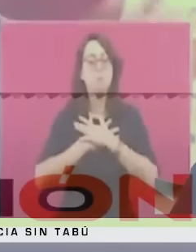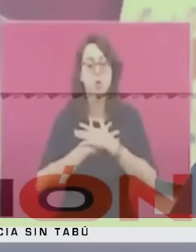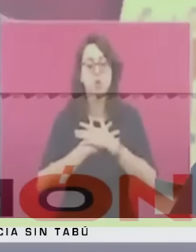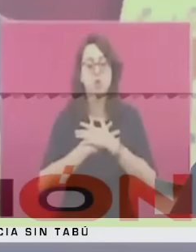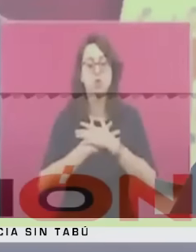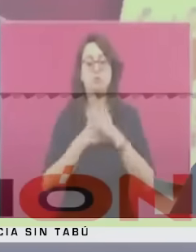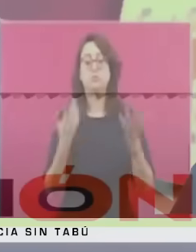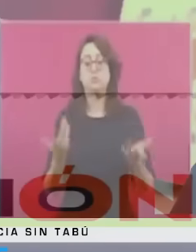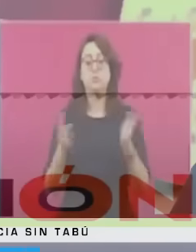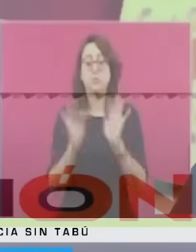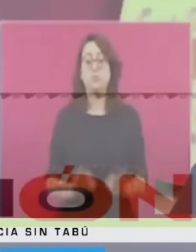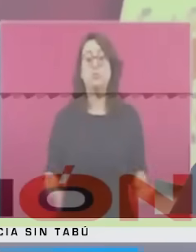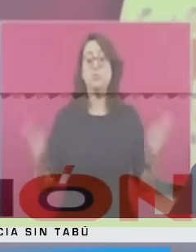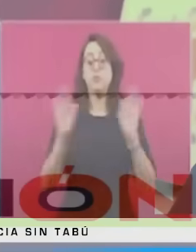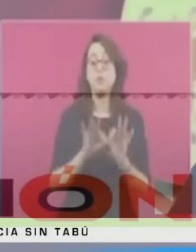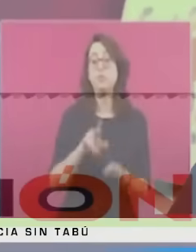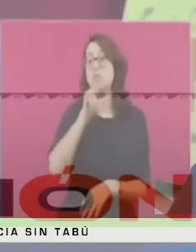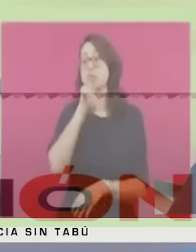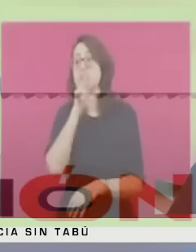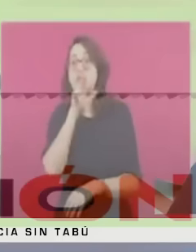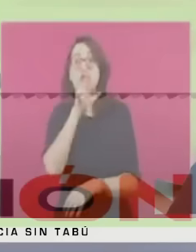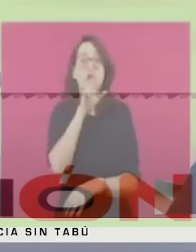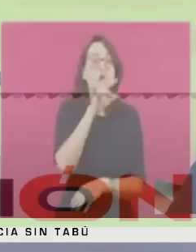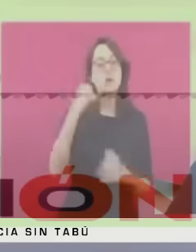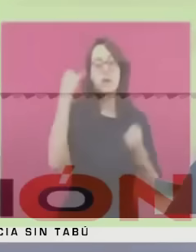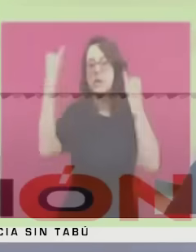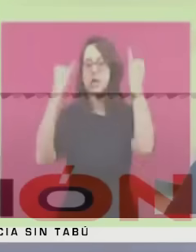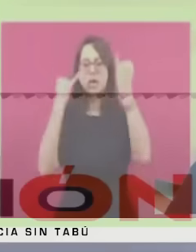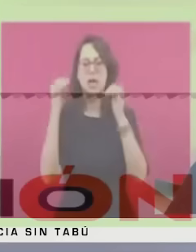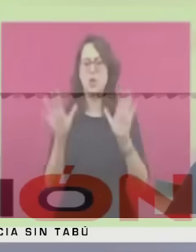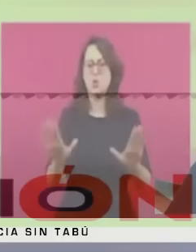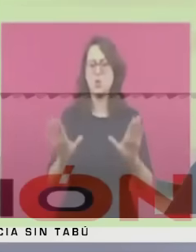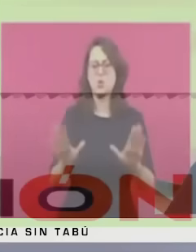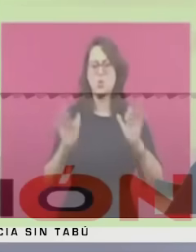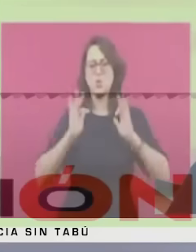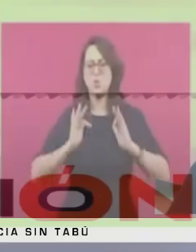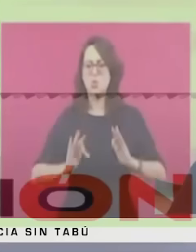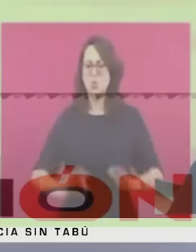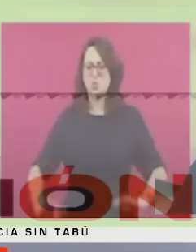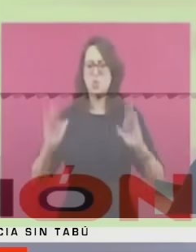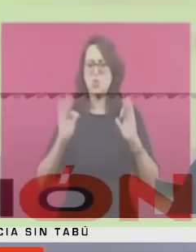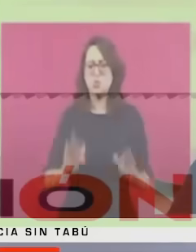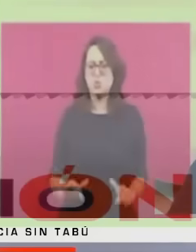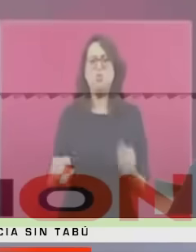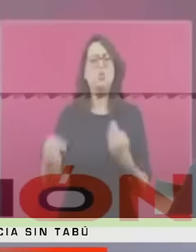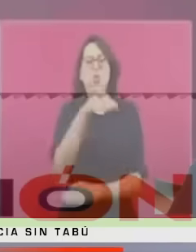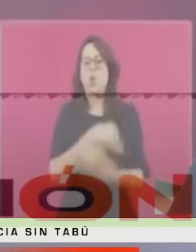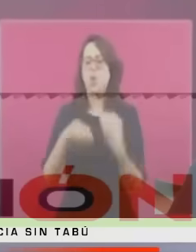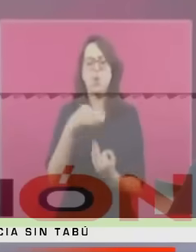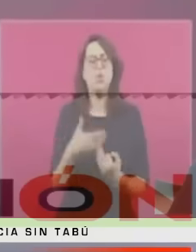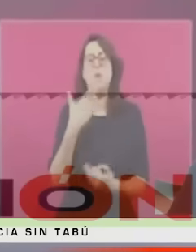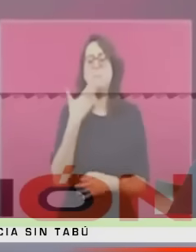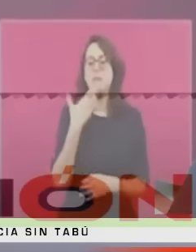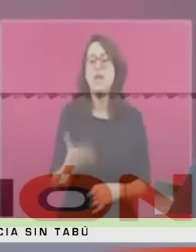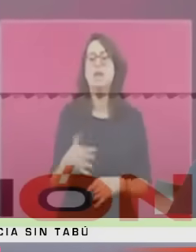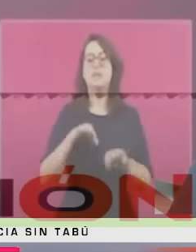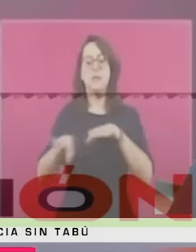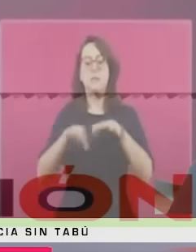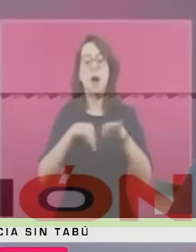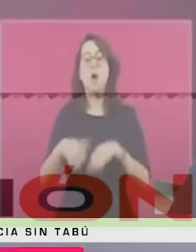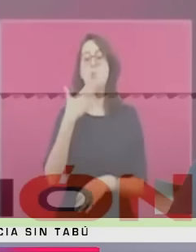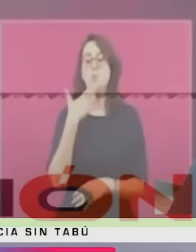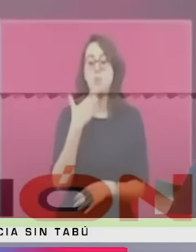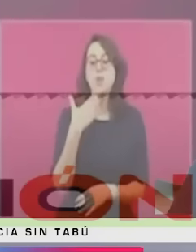Palacio hacen especulaciones que no tienen más dato, más conexión con la realidad que sus